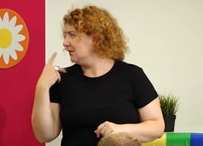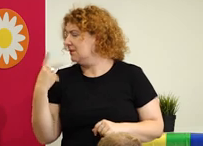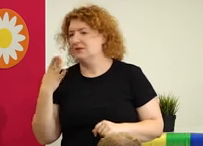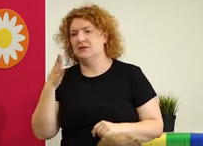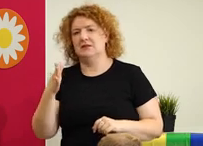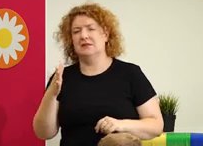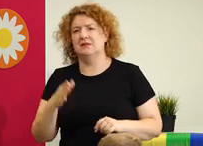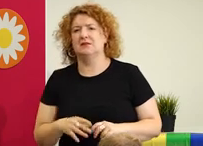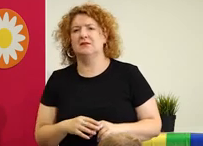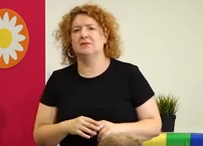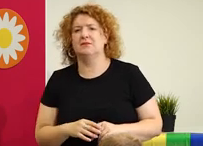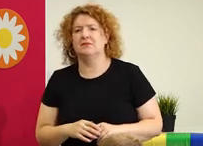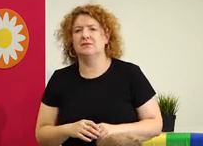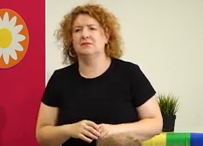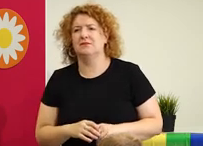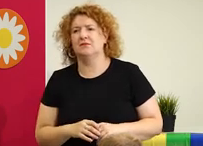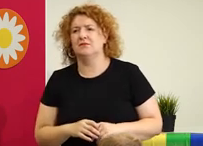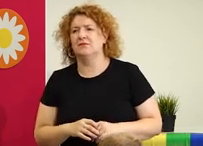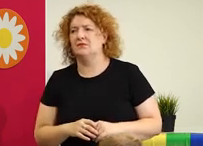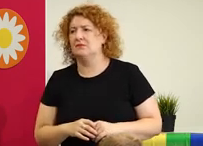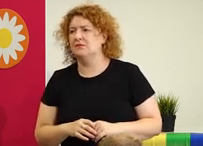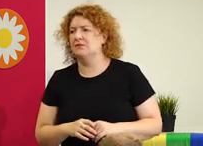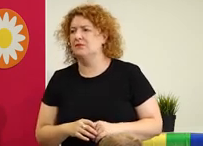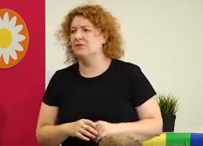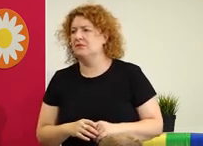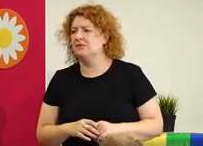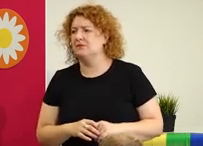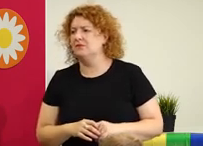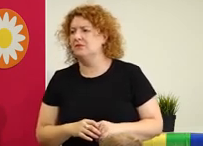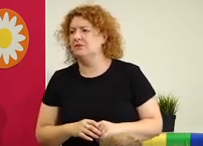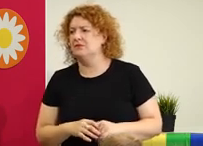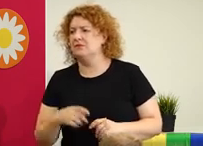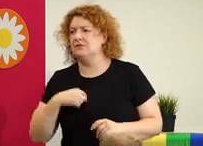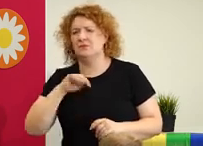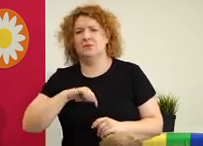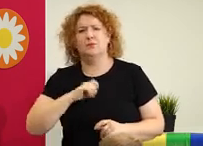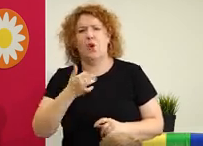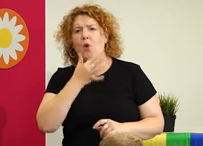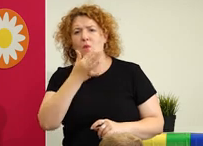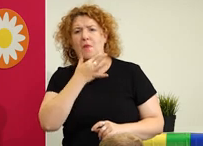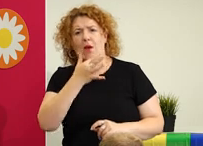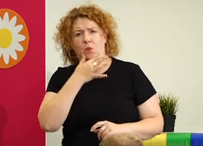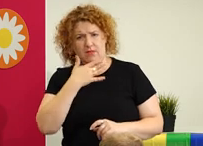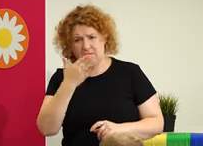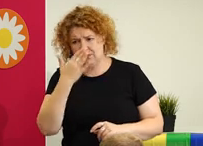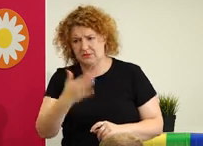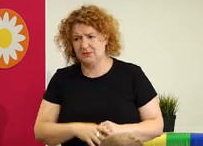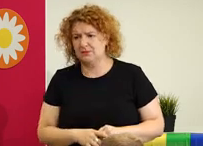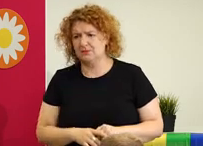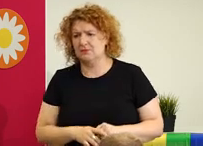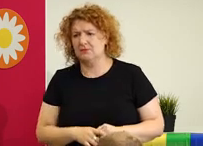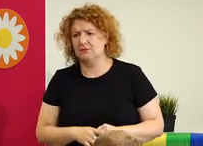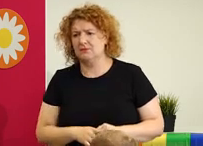organizó unas sesiones increíbles, y la verdad me daba un poquito de vergüenza el hecho de